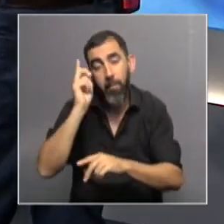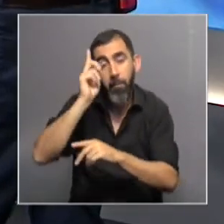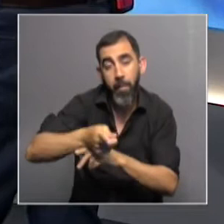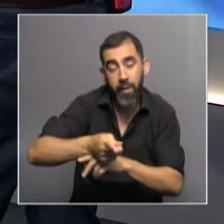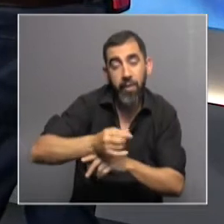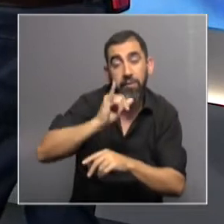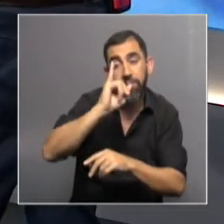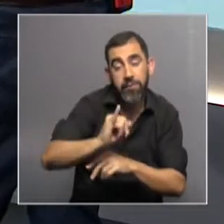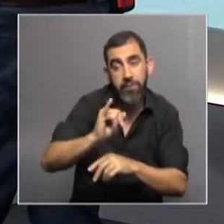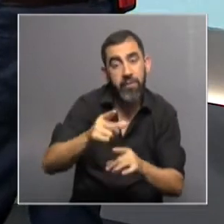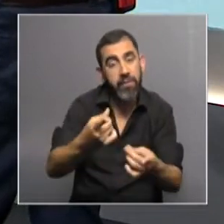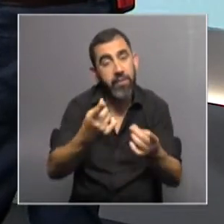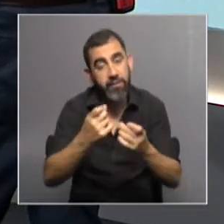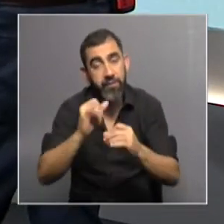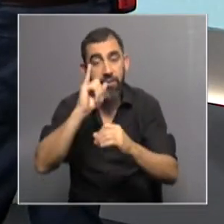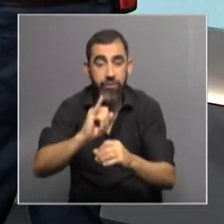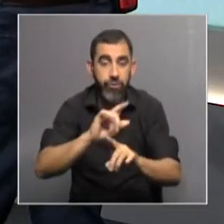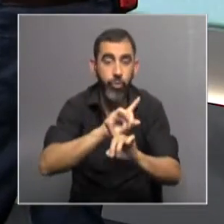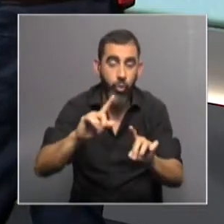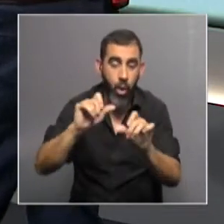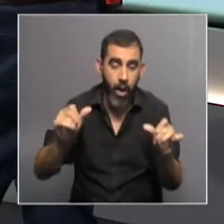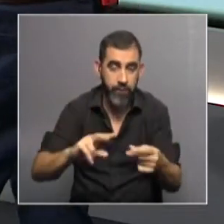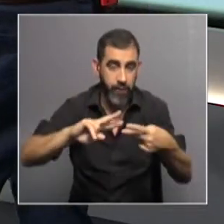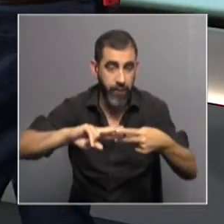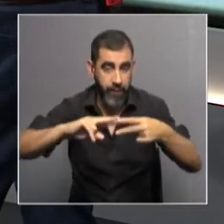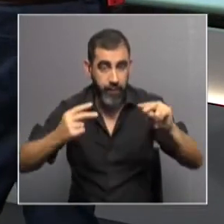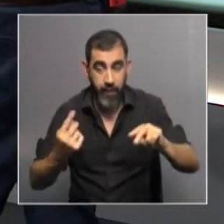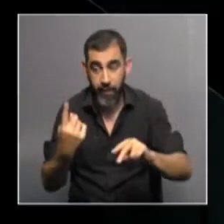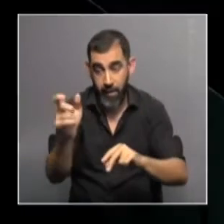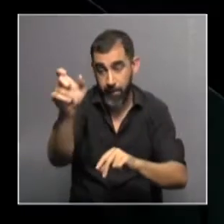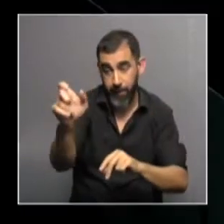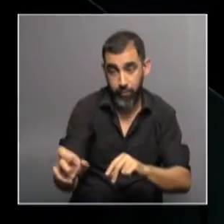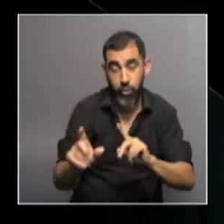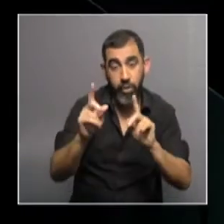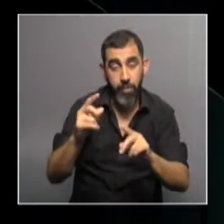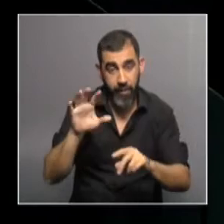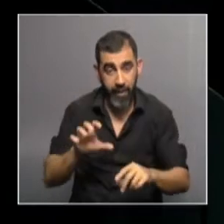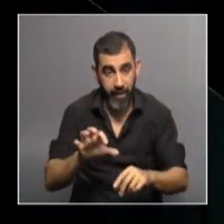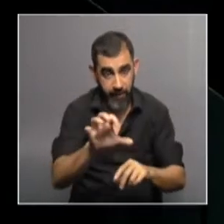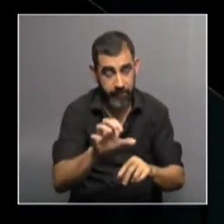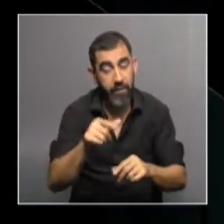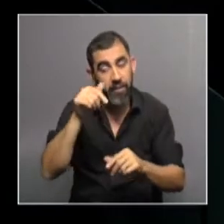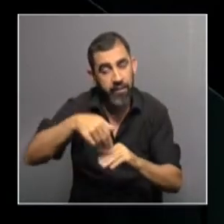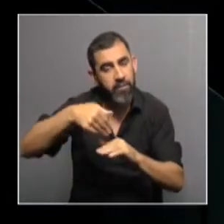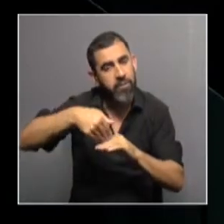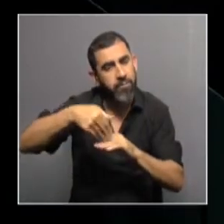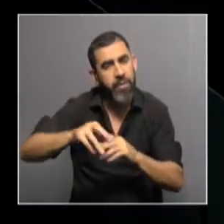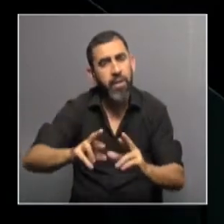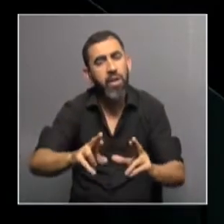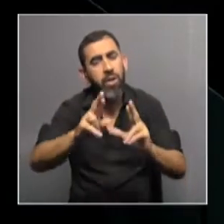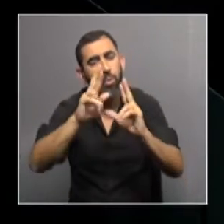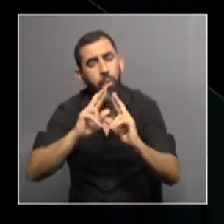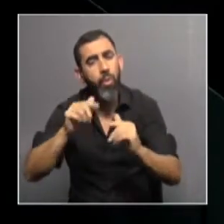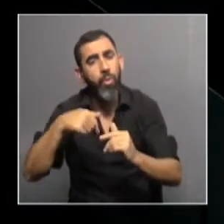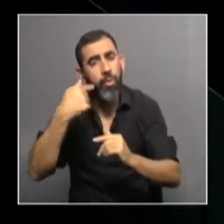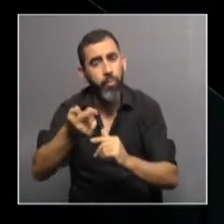amerita hacer este perfil genético tanto del paciente como del tumor y a partir de allí con ese resultado se